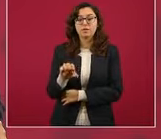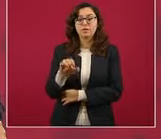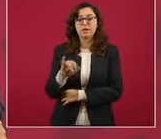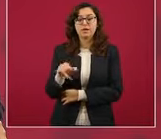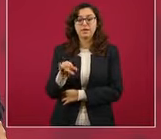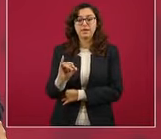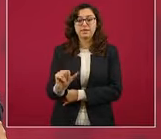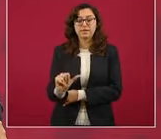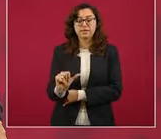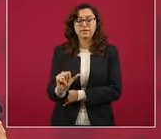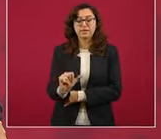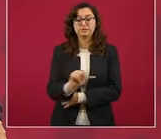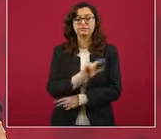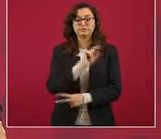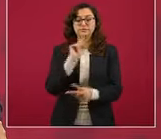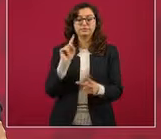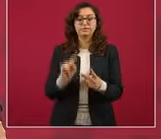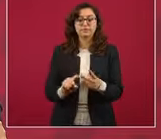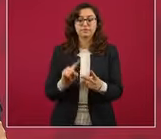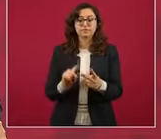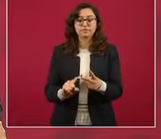Va también a informar